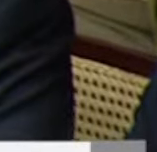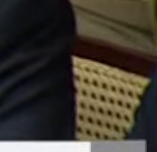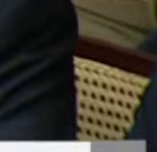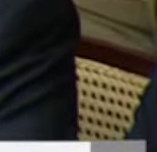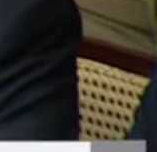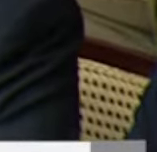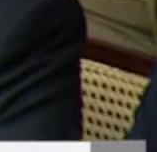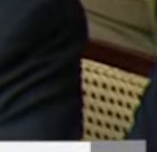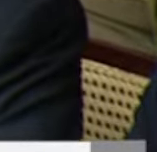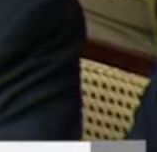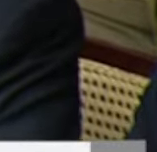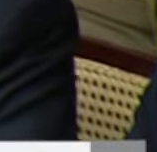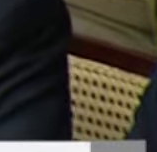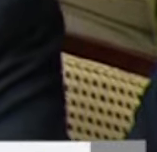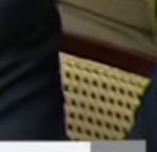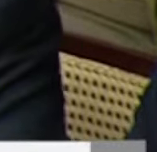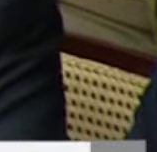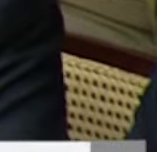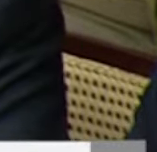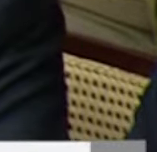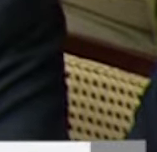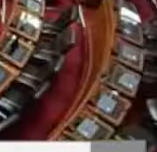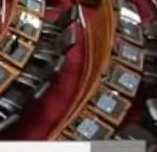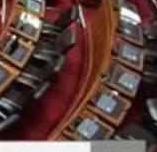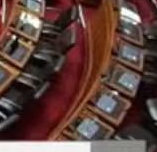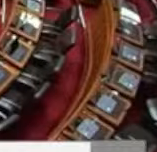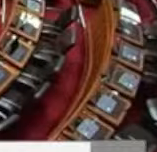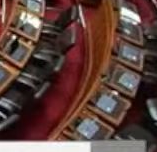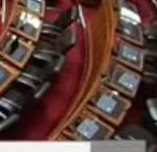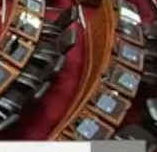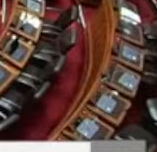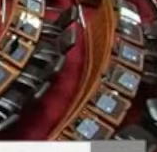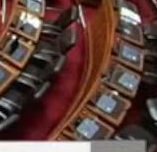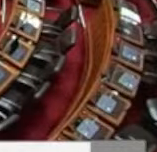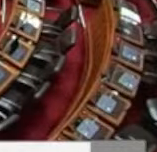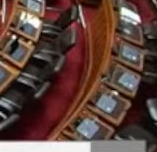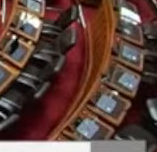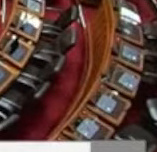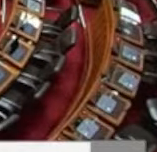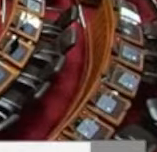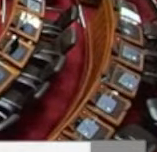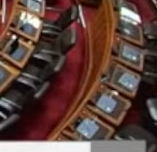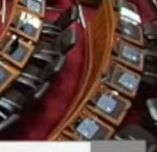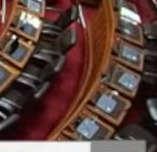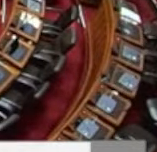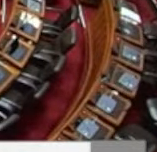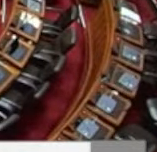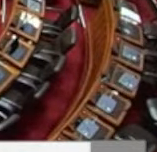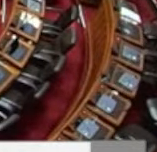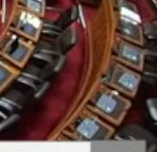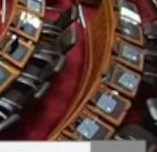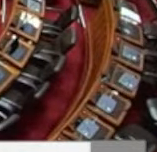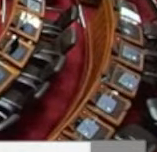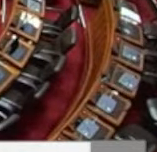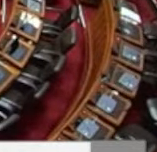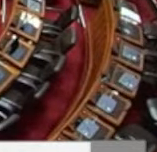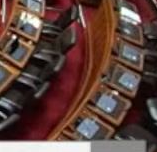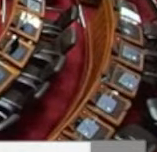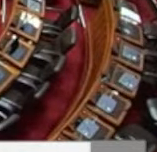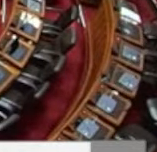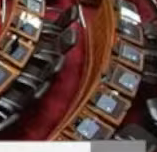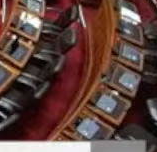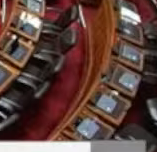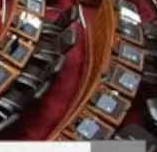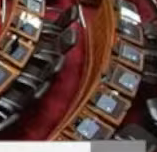sistema judicial y electoral y que al mismo tiempo ven en esta situación el exceso de la